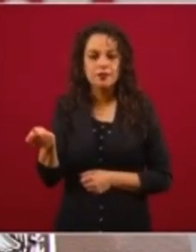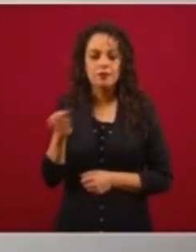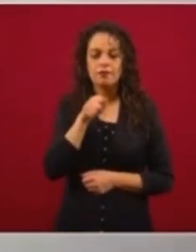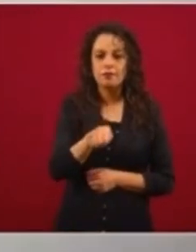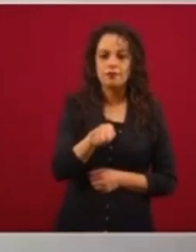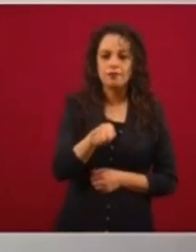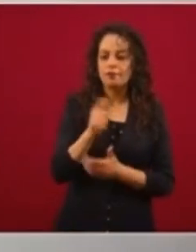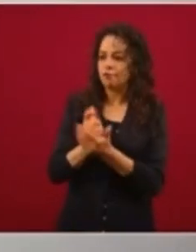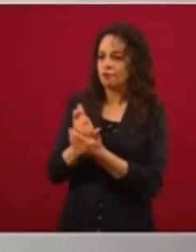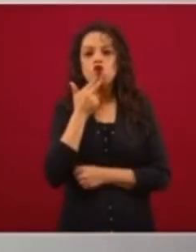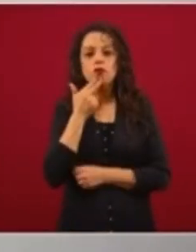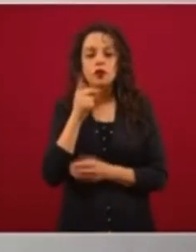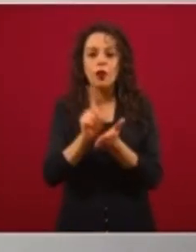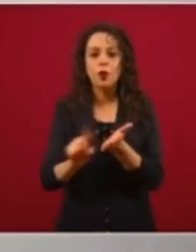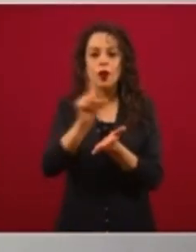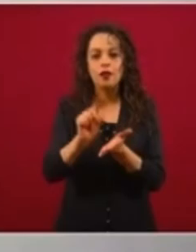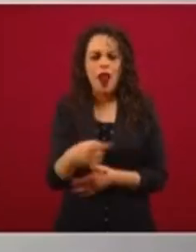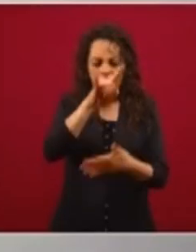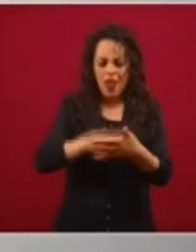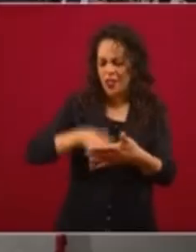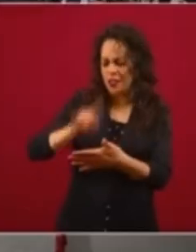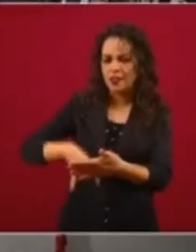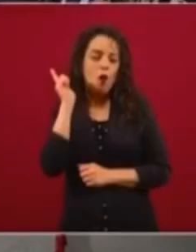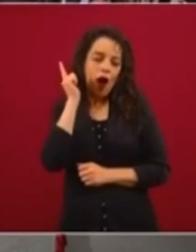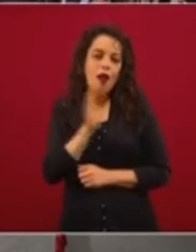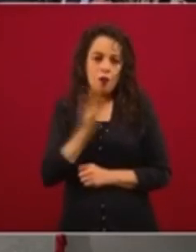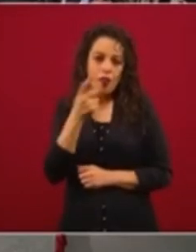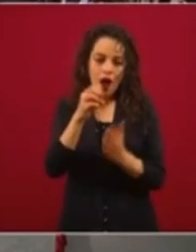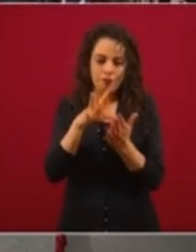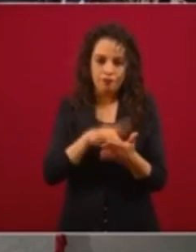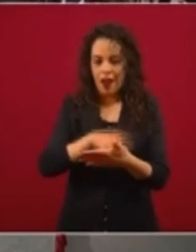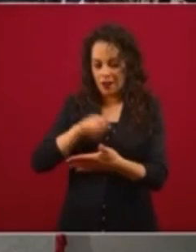de servicios de Twitter. Una lista, si pueden hacerlo, ¿no?